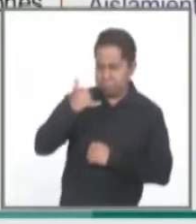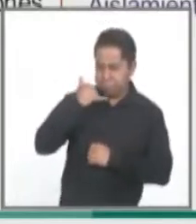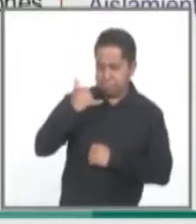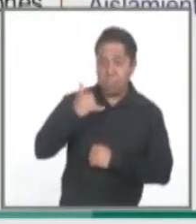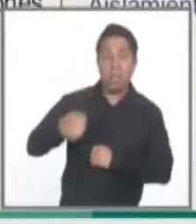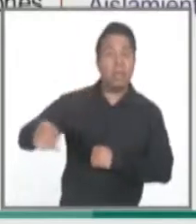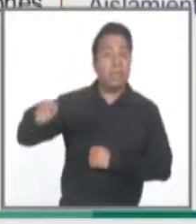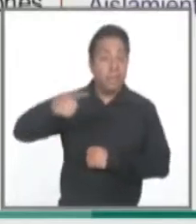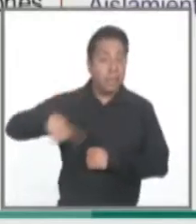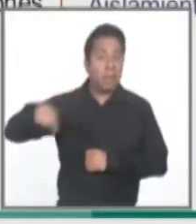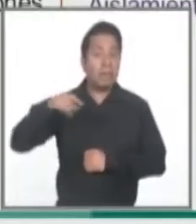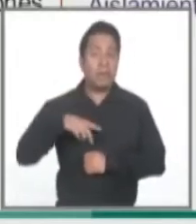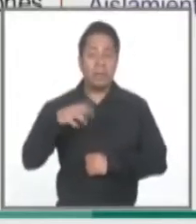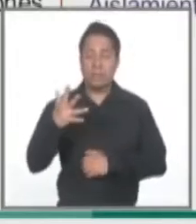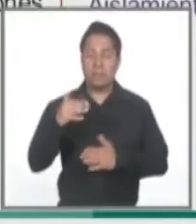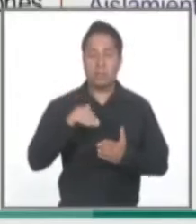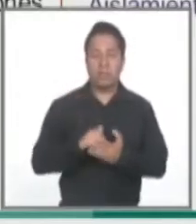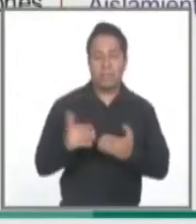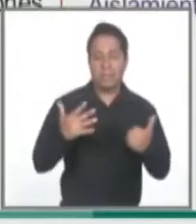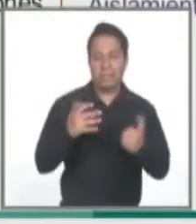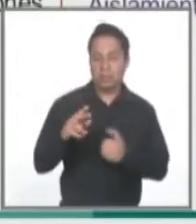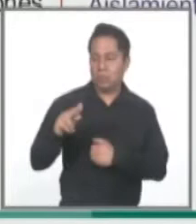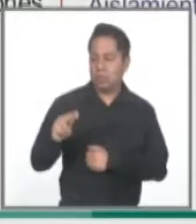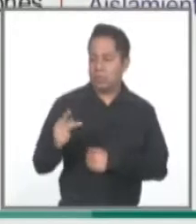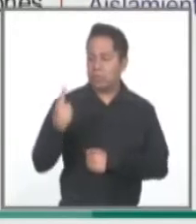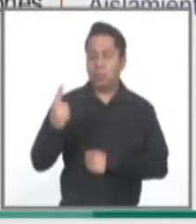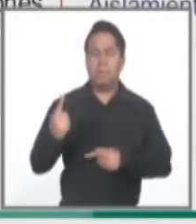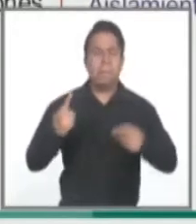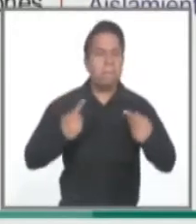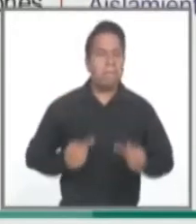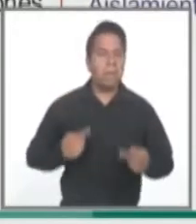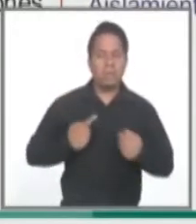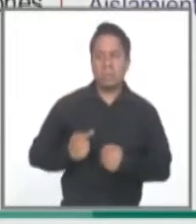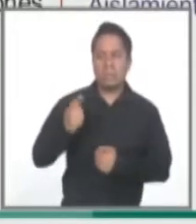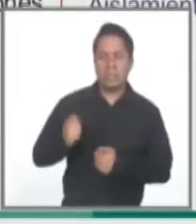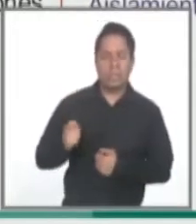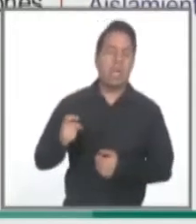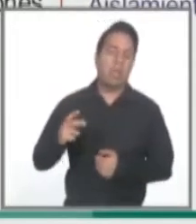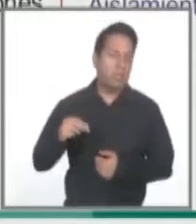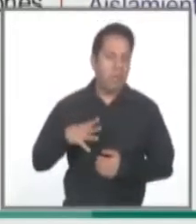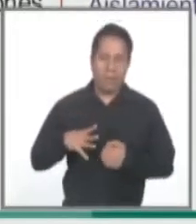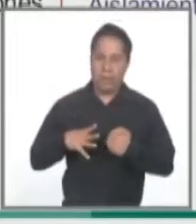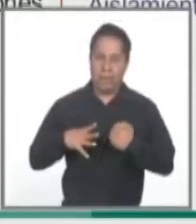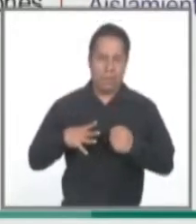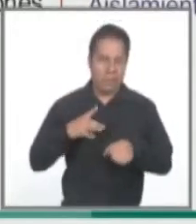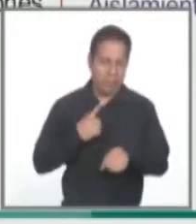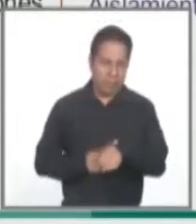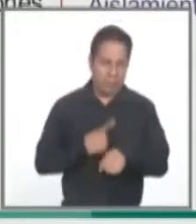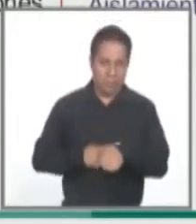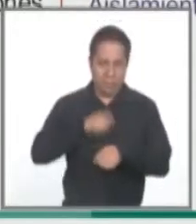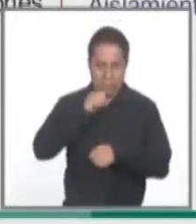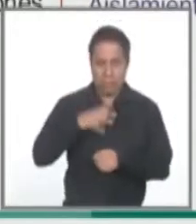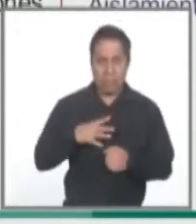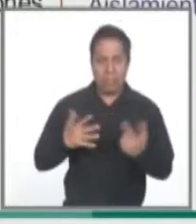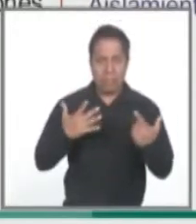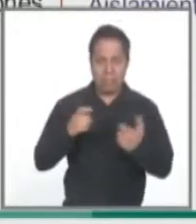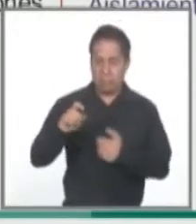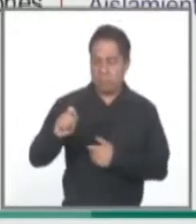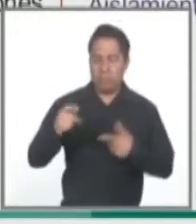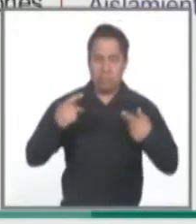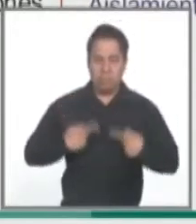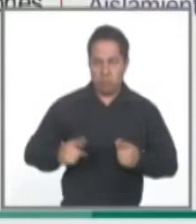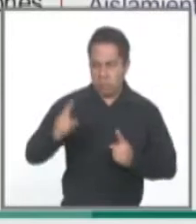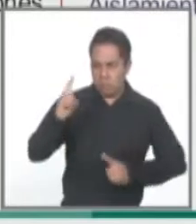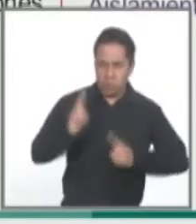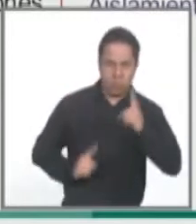sumando 13 mil 176 casos de manera acumulada lo anterior lo informó la subdirectora de innovación y calidad de los servicios de salud todas a